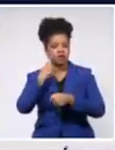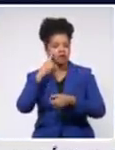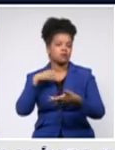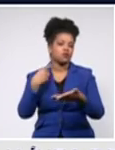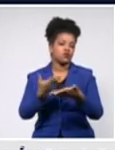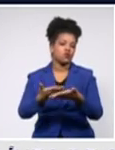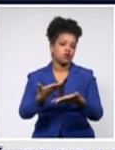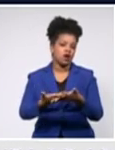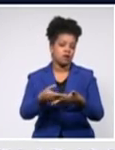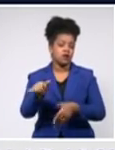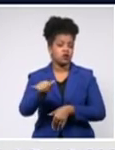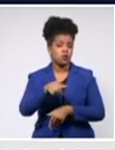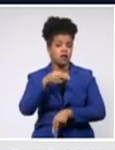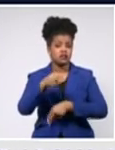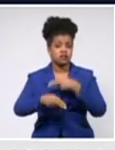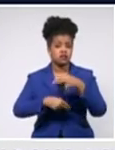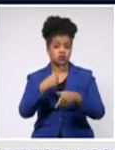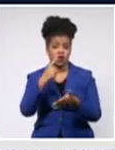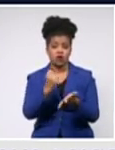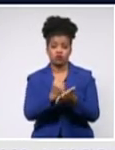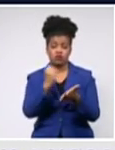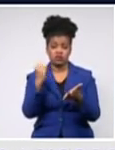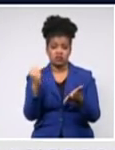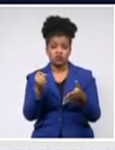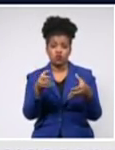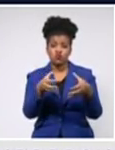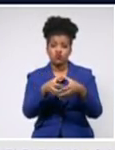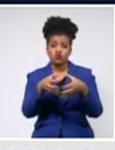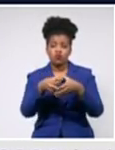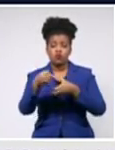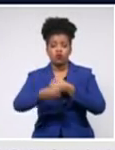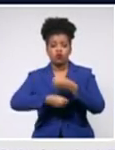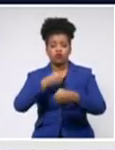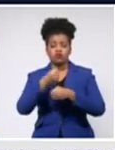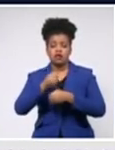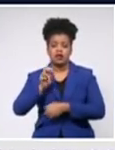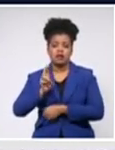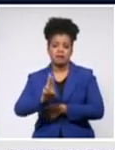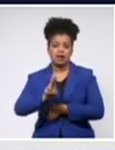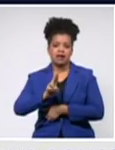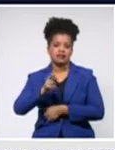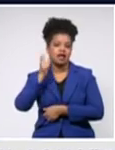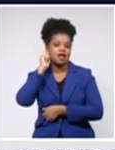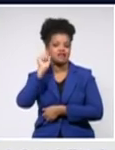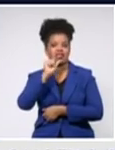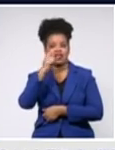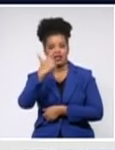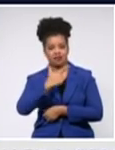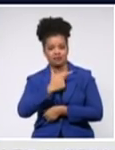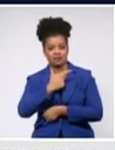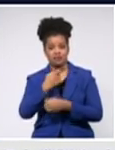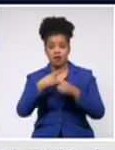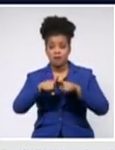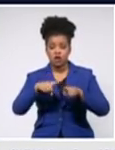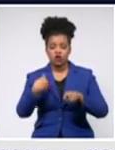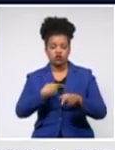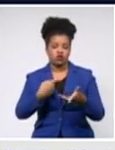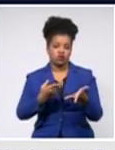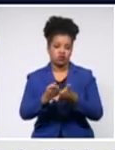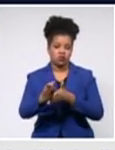se hizo una autorización de uso de emergencia de la FDA. Por lo tanto, seguiremos esta